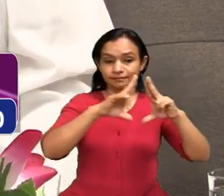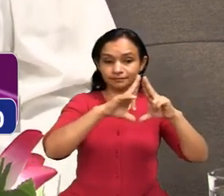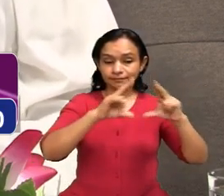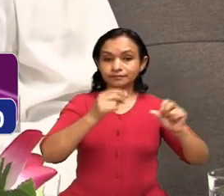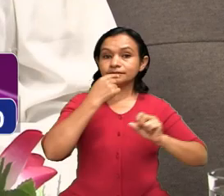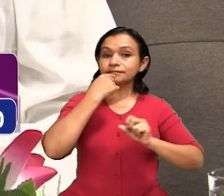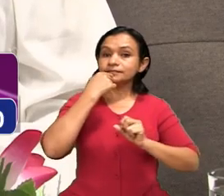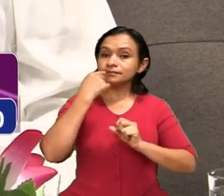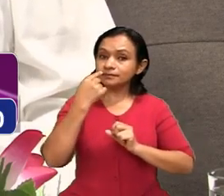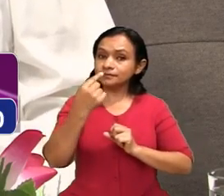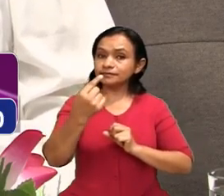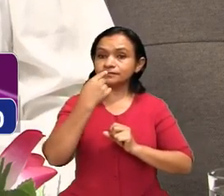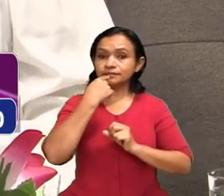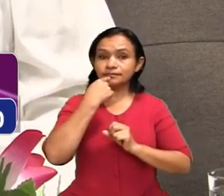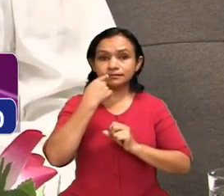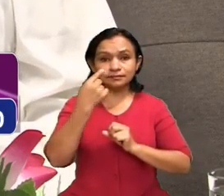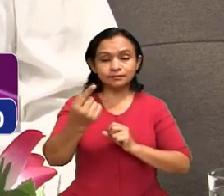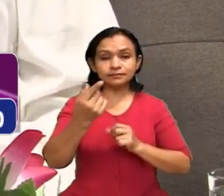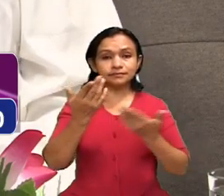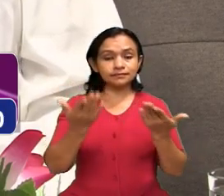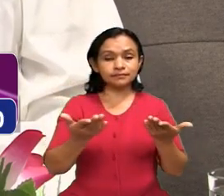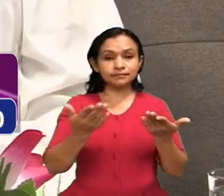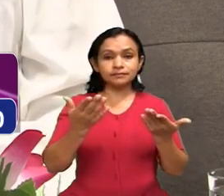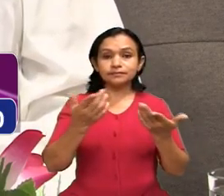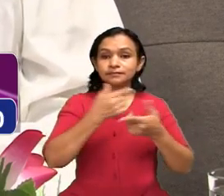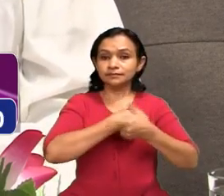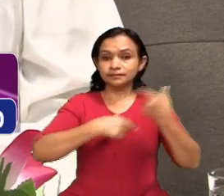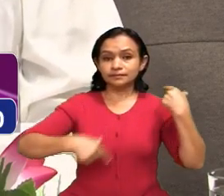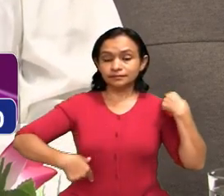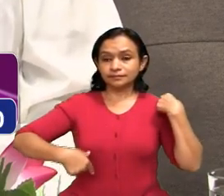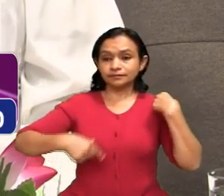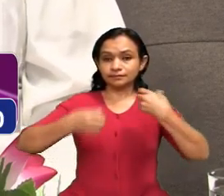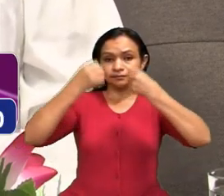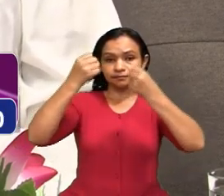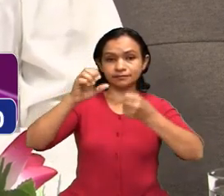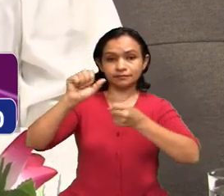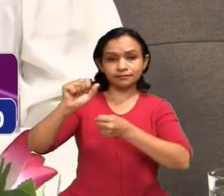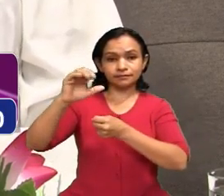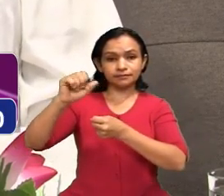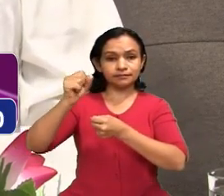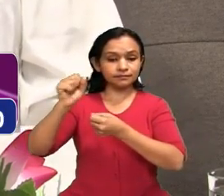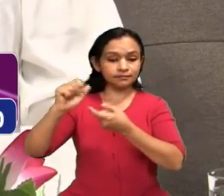reivindicando precisamente la presidencia de esa casa,